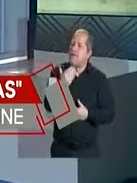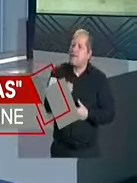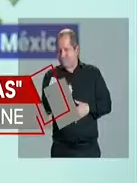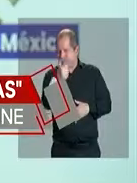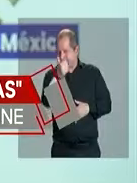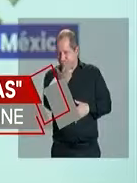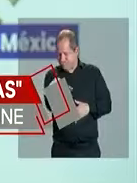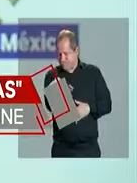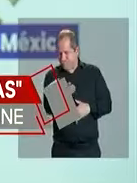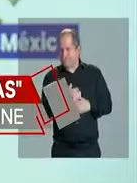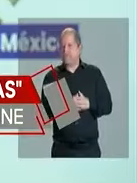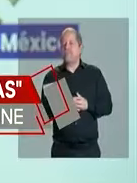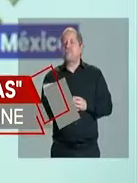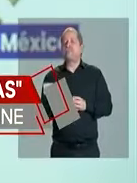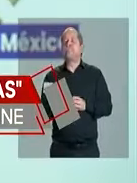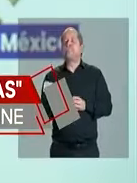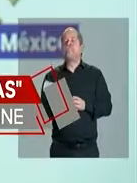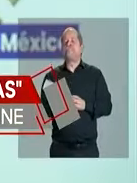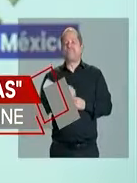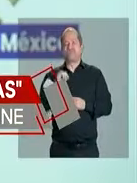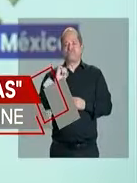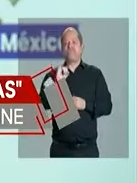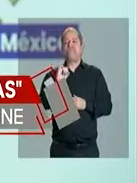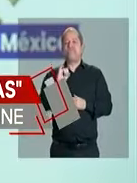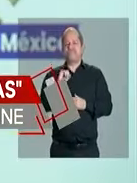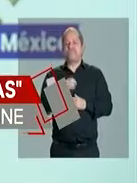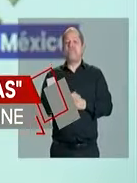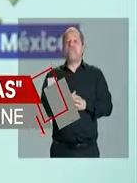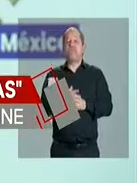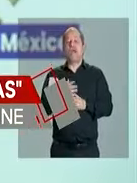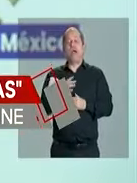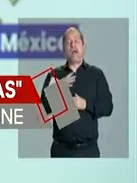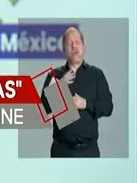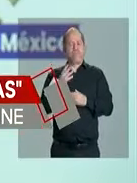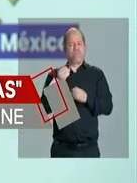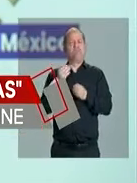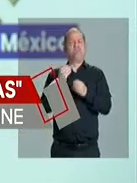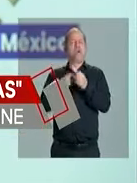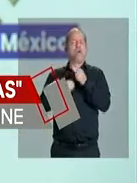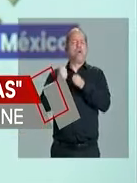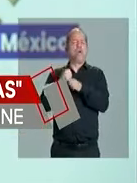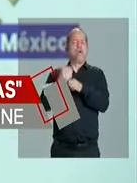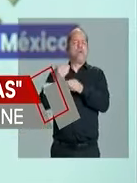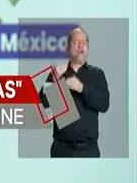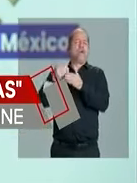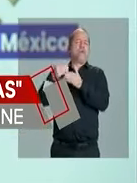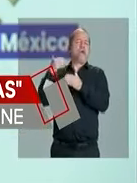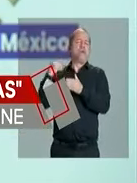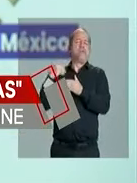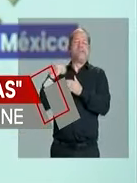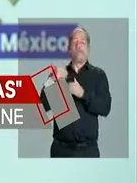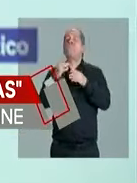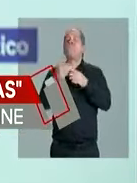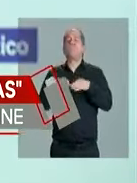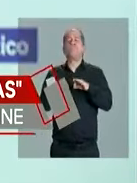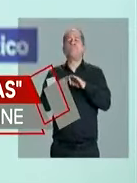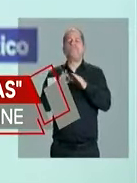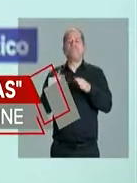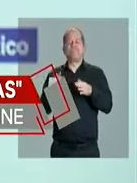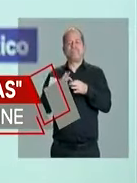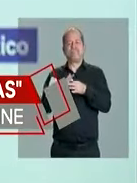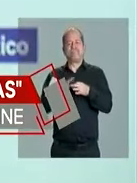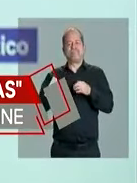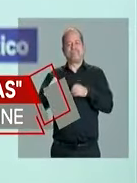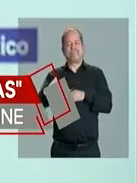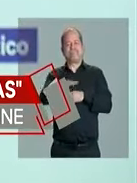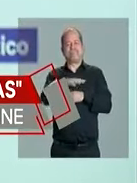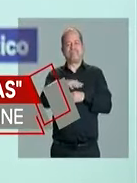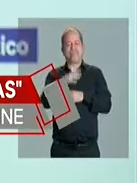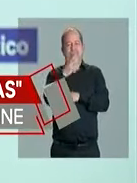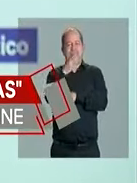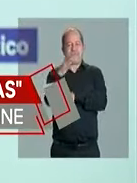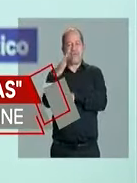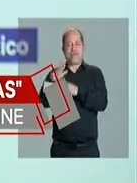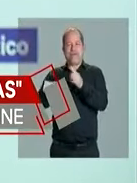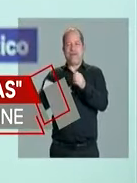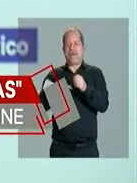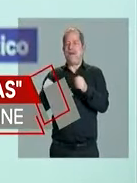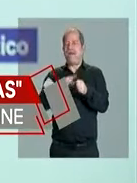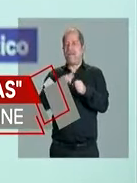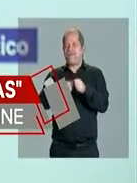el internet. Sabíamos que en esa zona el internet era un poco inestable. Tuvimos en la sala de prensa un